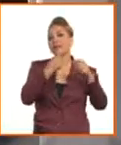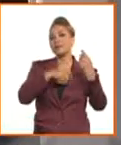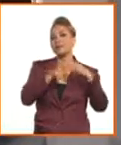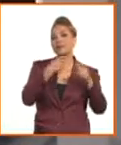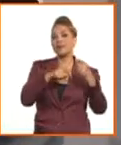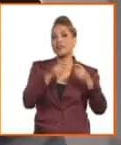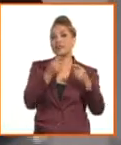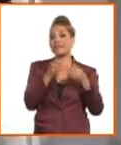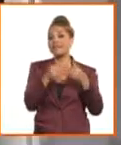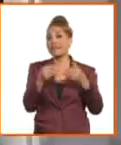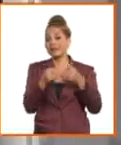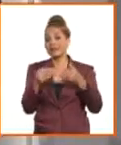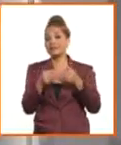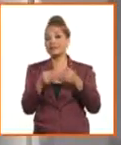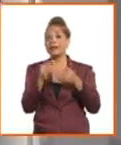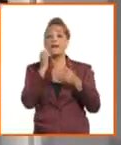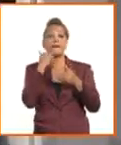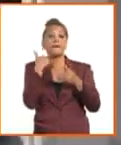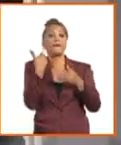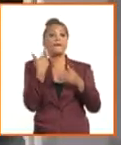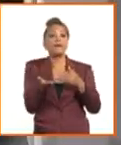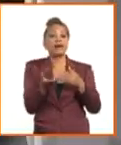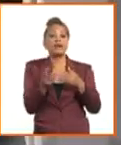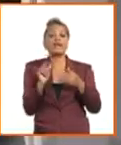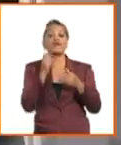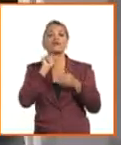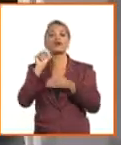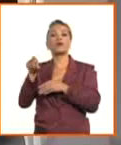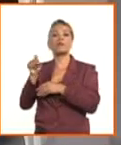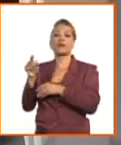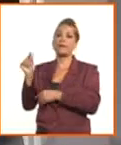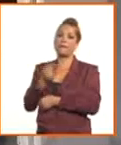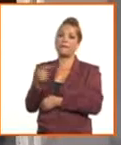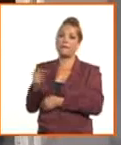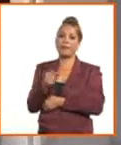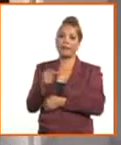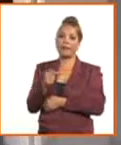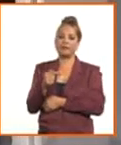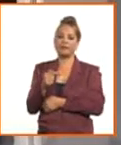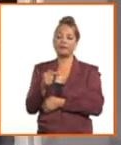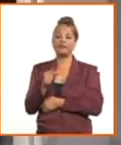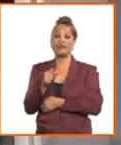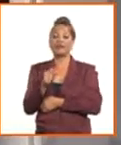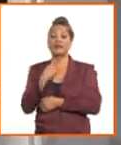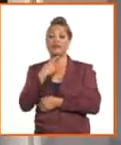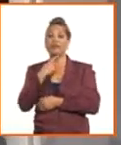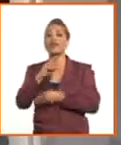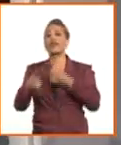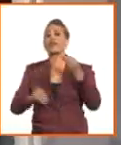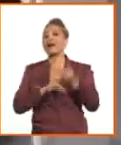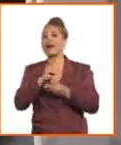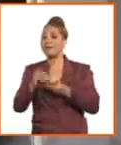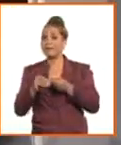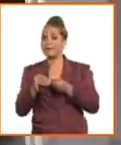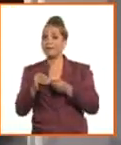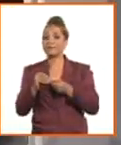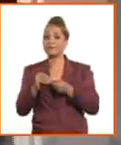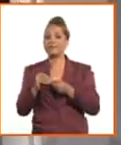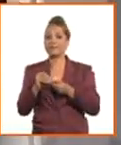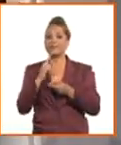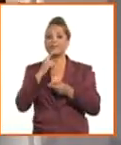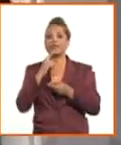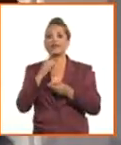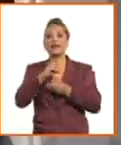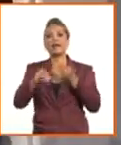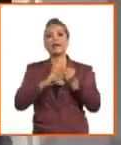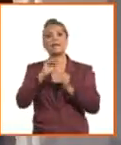vamos a vender mucho más que lo que vamos a comprar, y por el tipo de cambio, estoy diciendo por un tipo de cambio bajo,